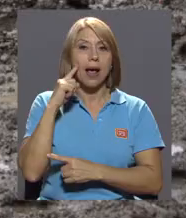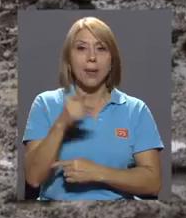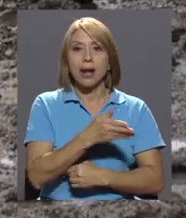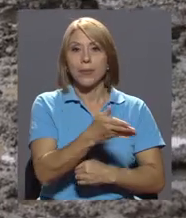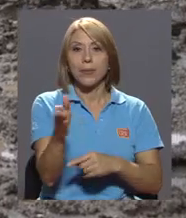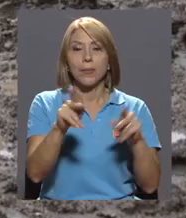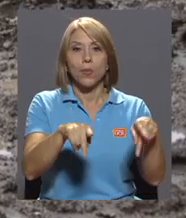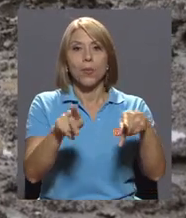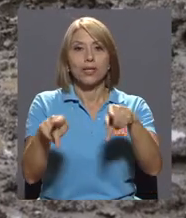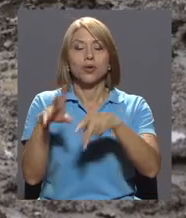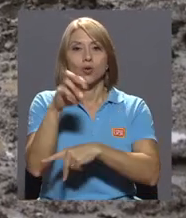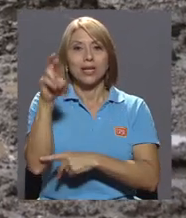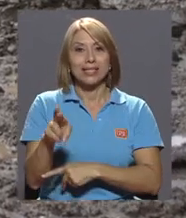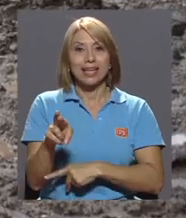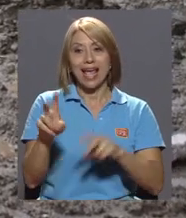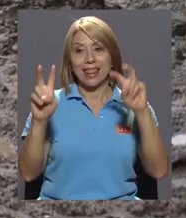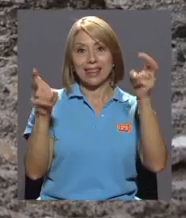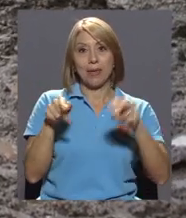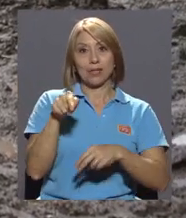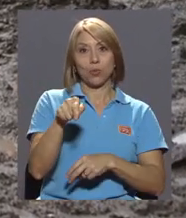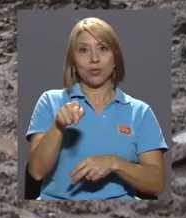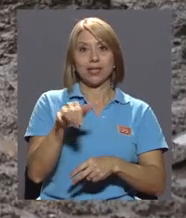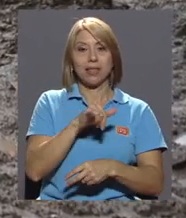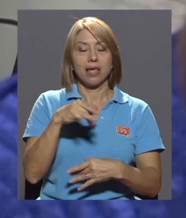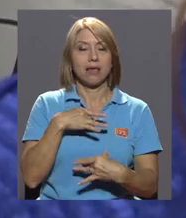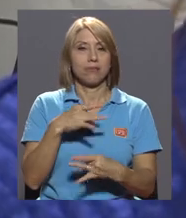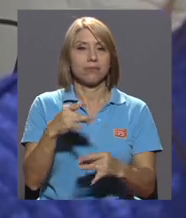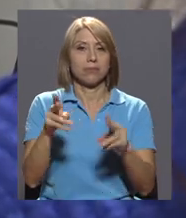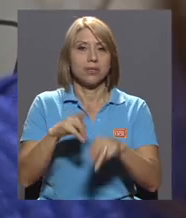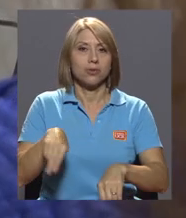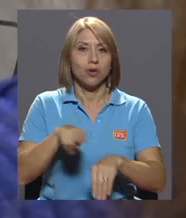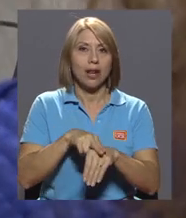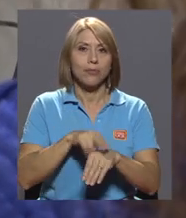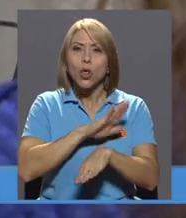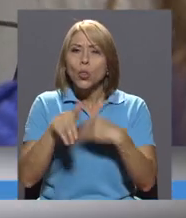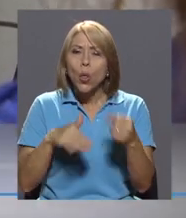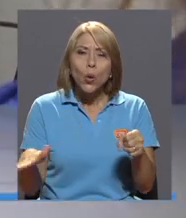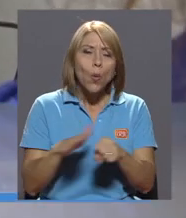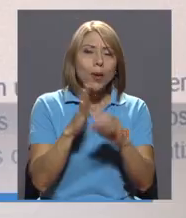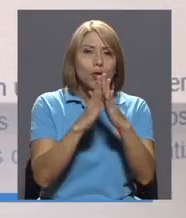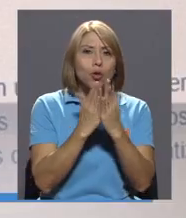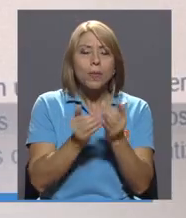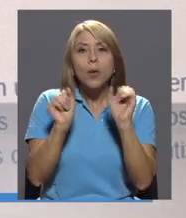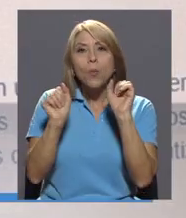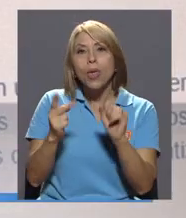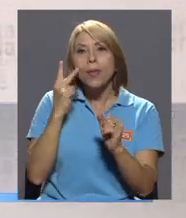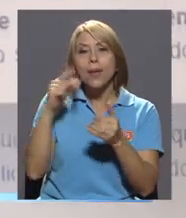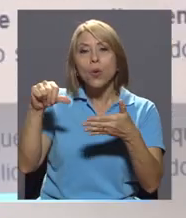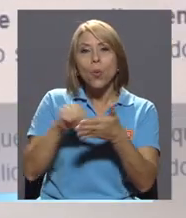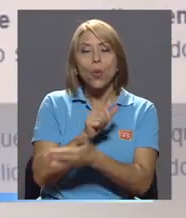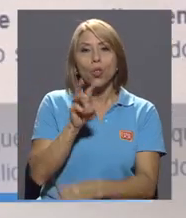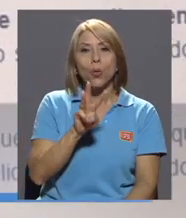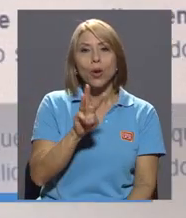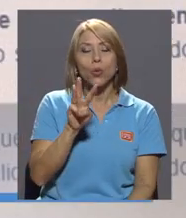población costarricense en temas como este de gran interés nacional. El documento completo puede ser consultado en la página